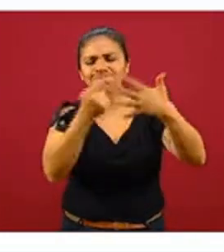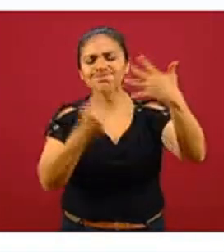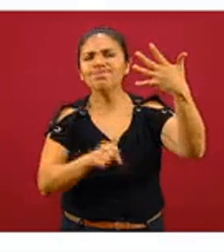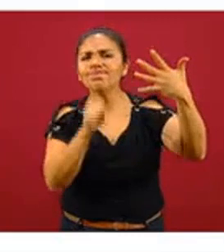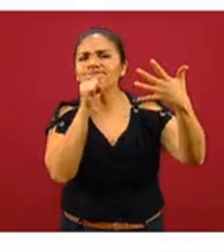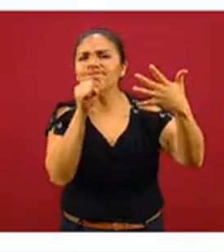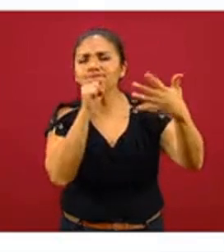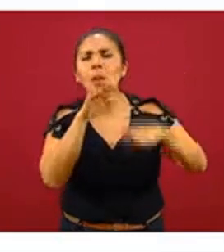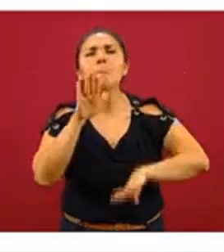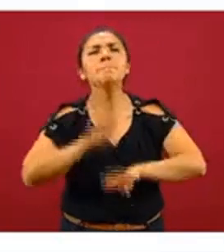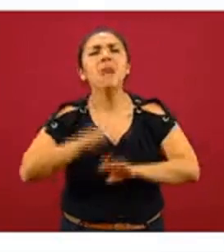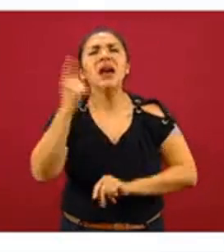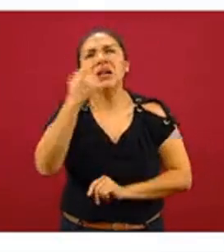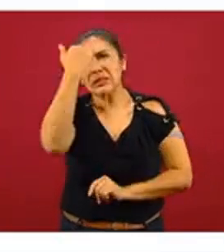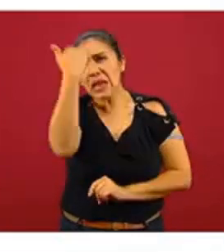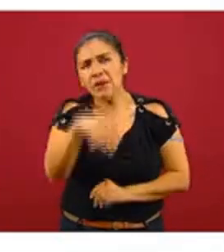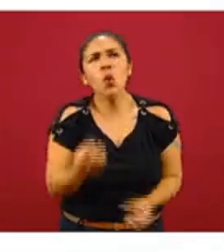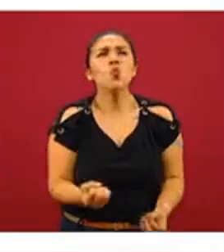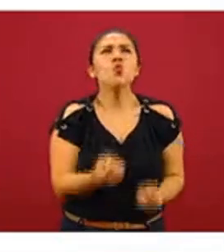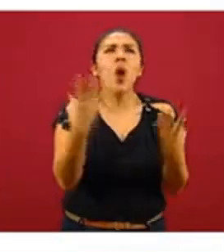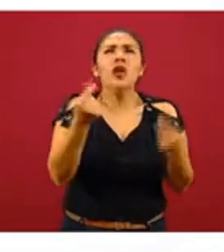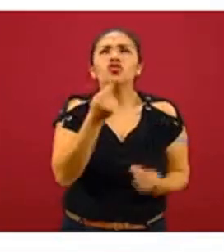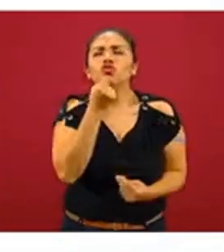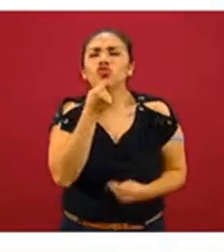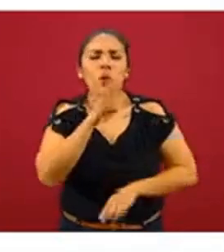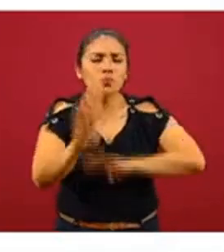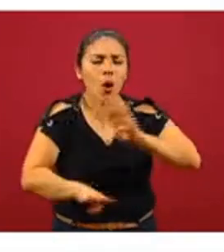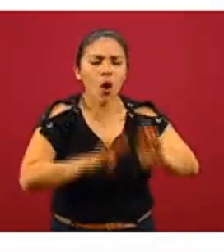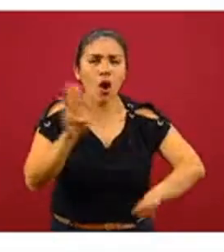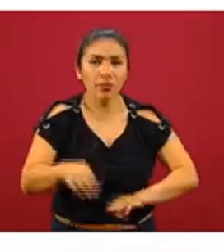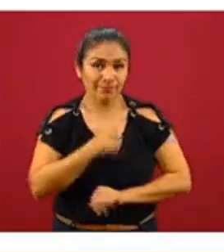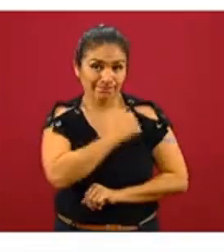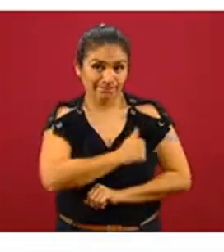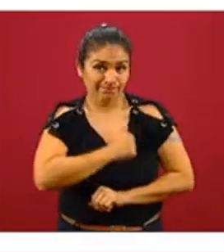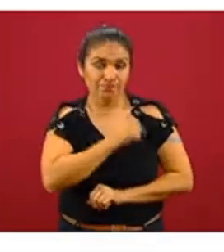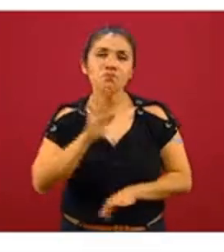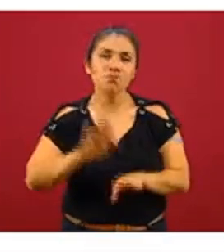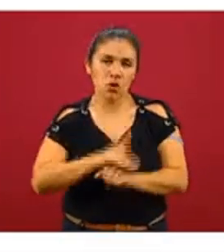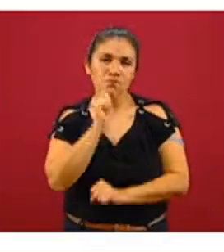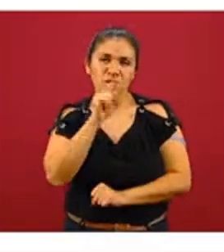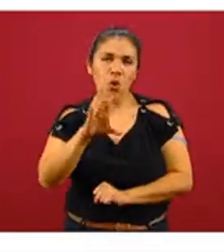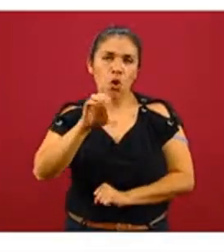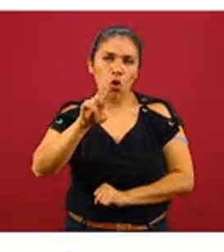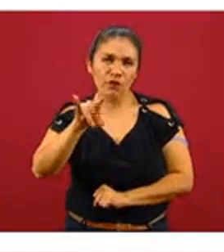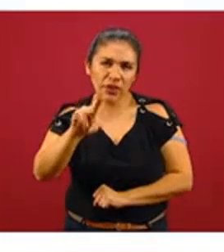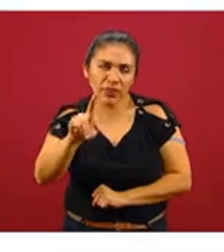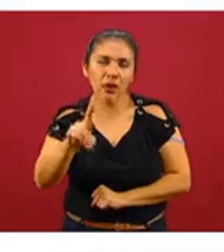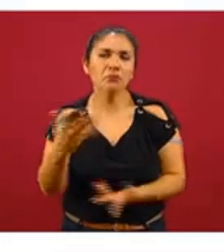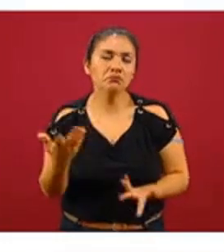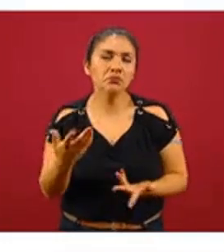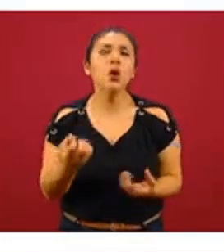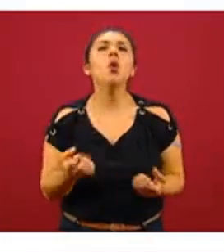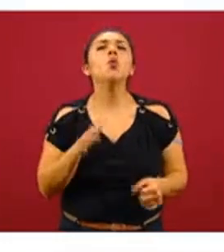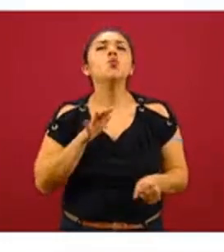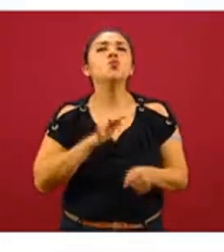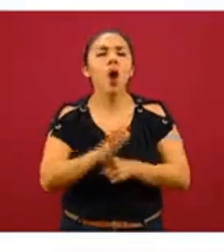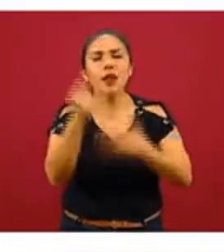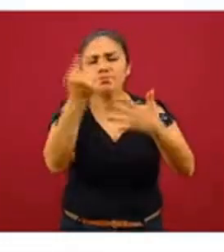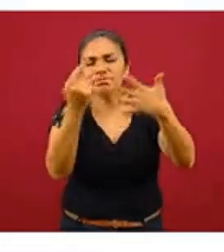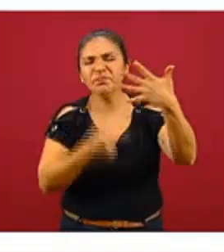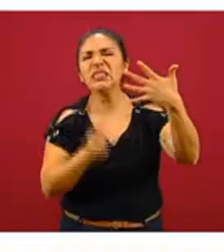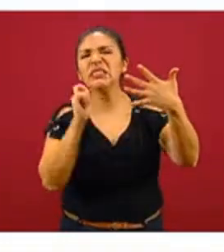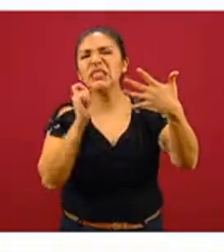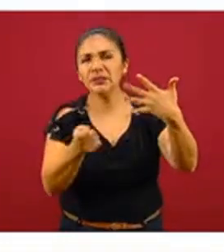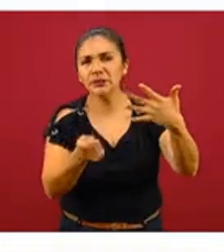más allá de saber cuántos niños fallecieron lamentablemente por el COVID o no. ¿Cuáles son los indicadores?